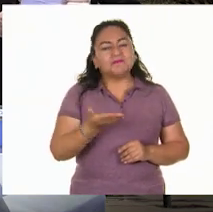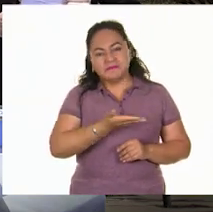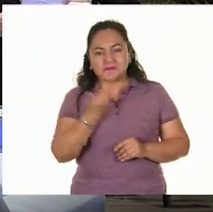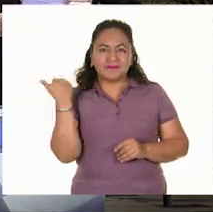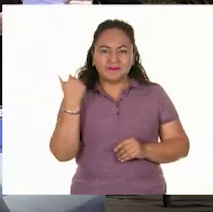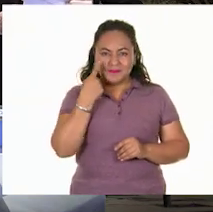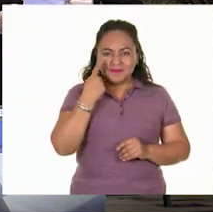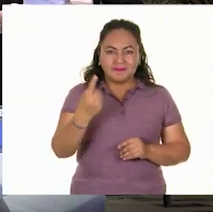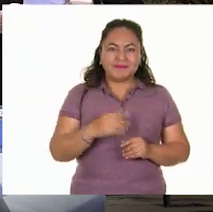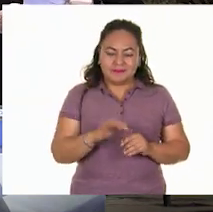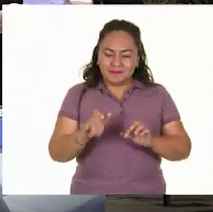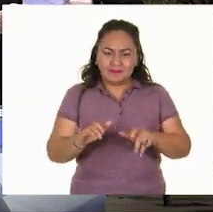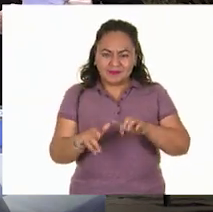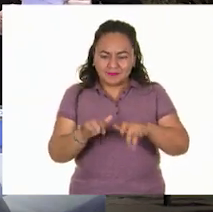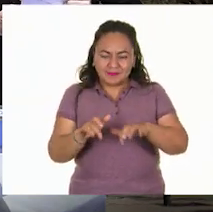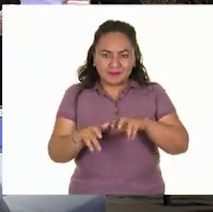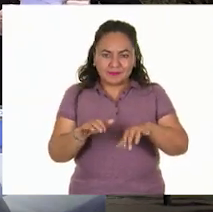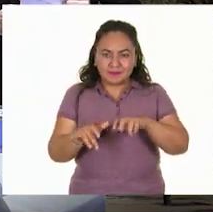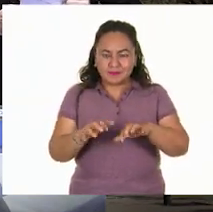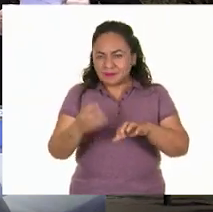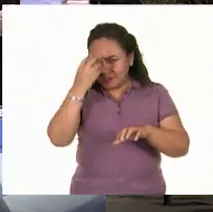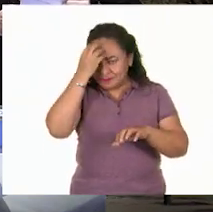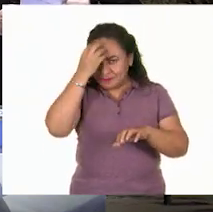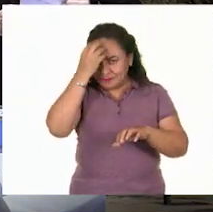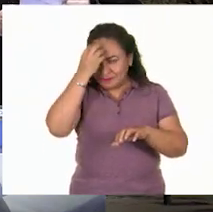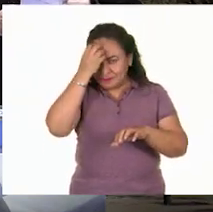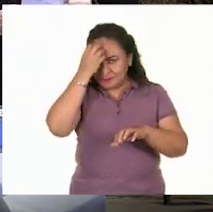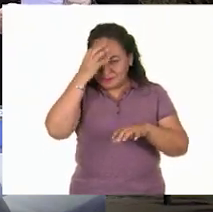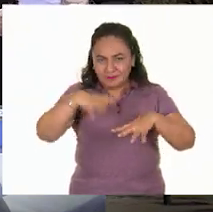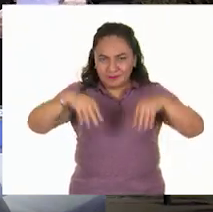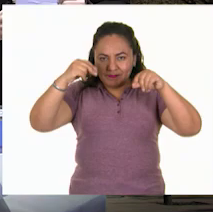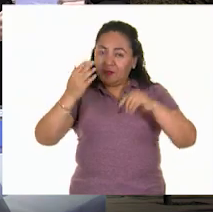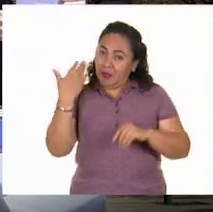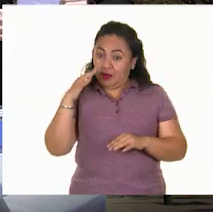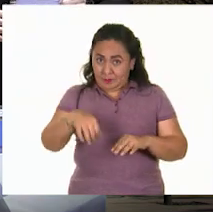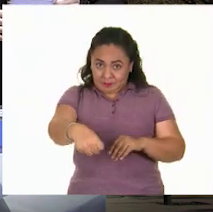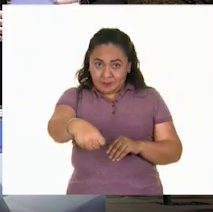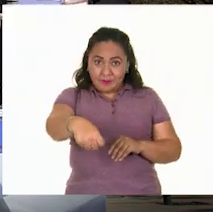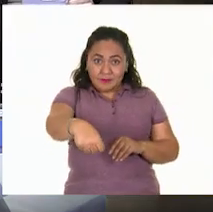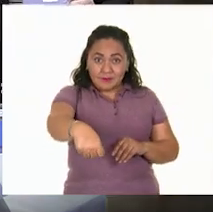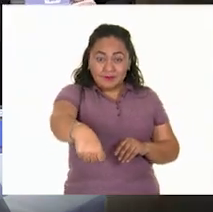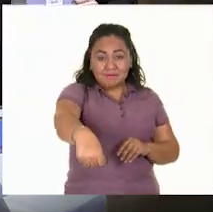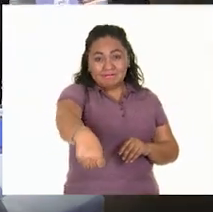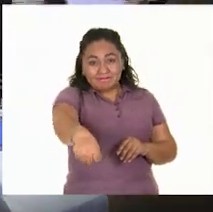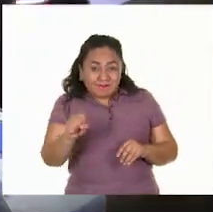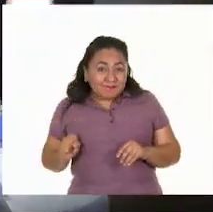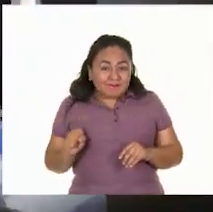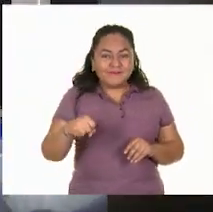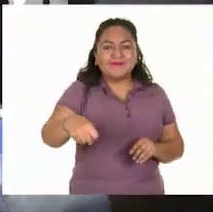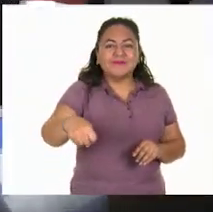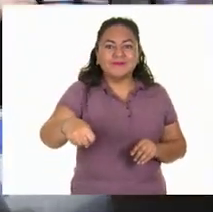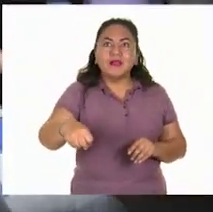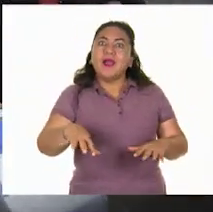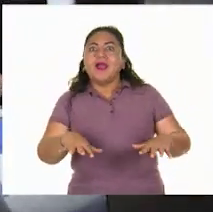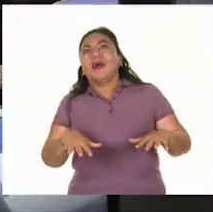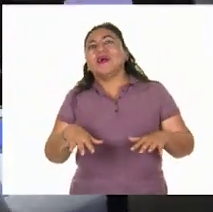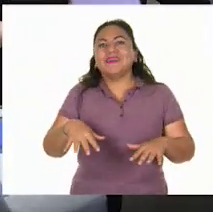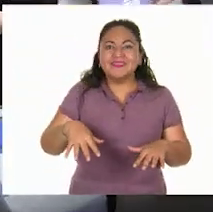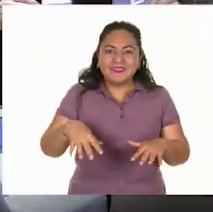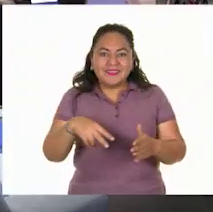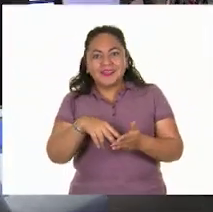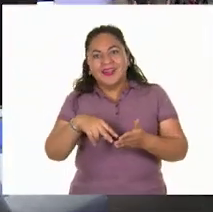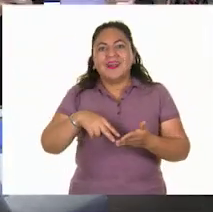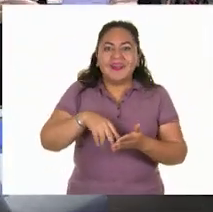ir... Castillo de Chapultepec. ¡Allá vamos! ¡Agárrate fuerte! ¡Sí, vamos! ¡Vamos! ¡Ah!